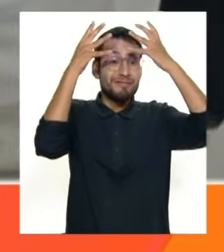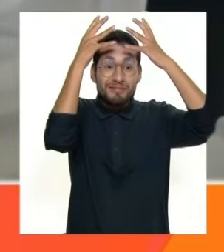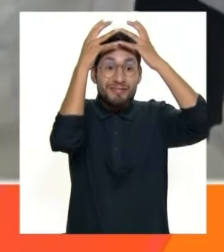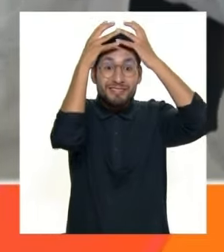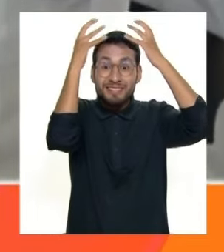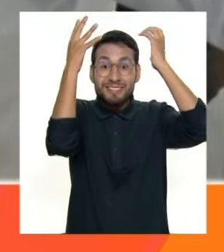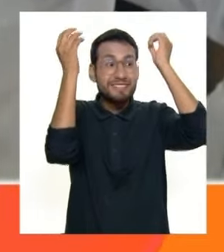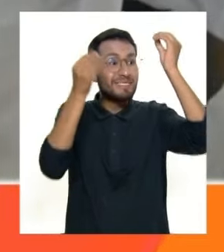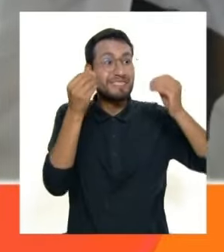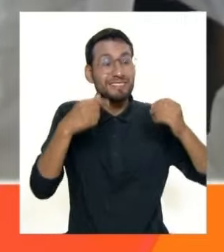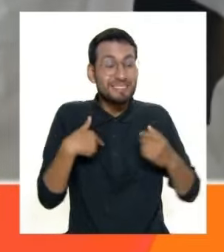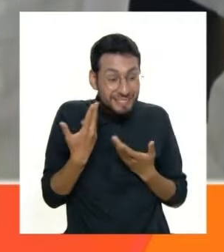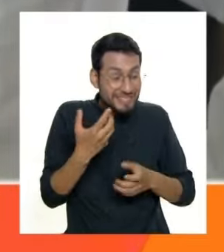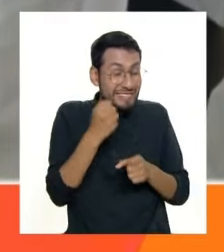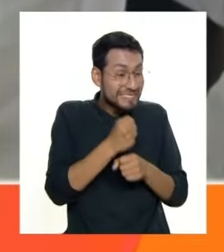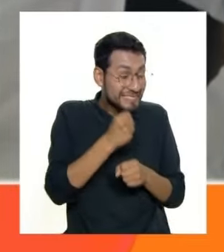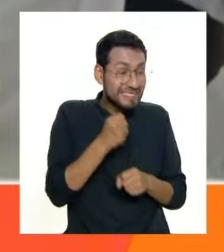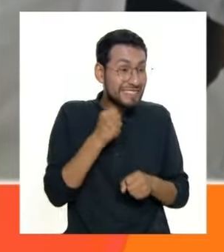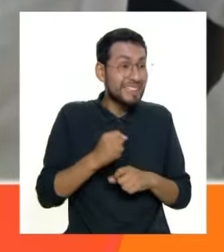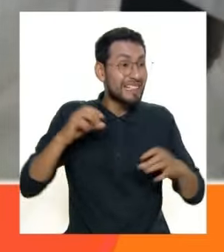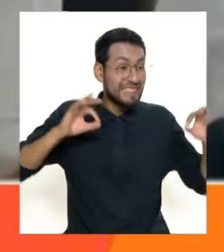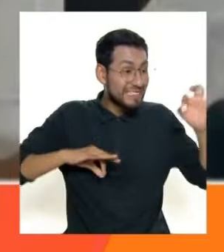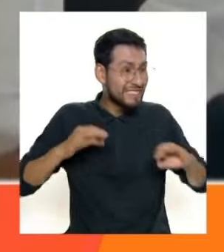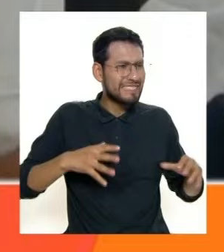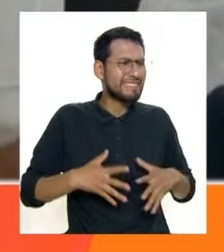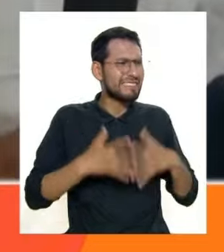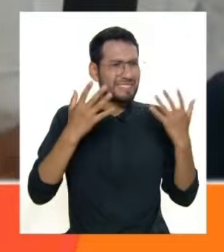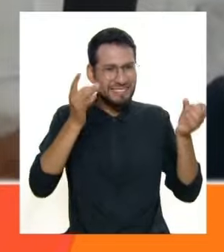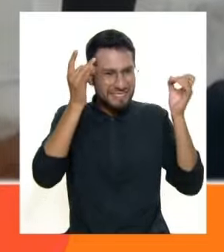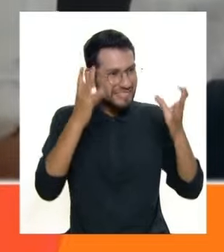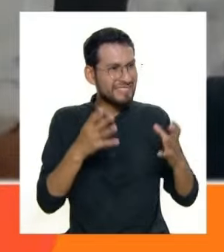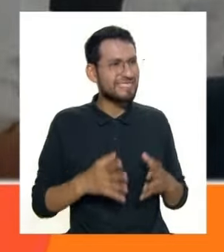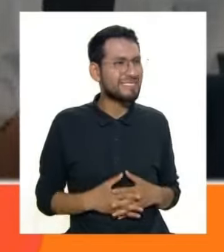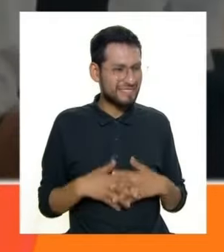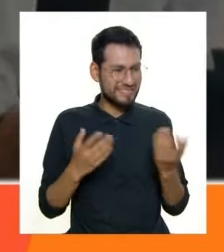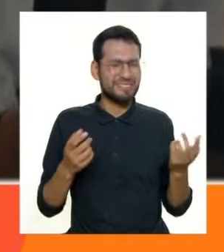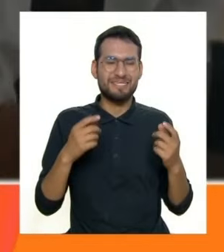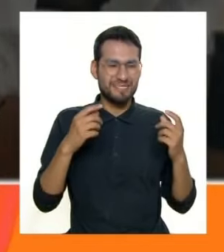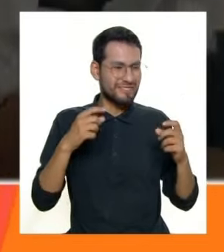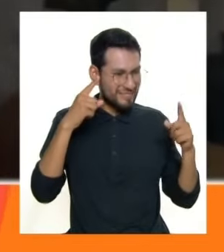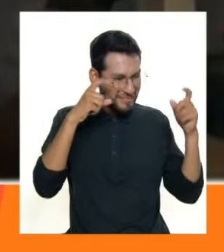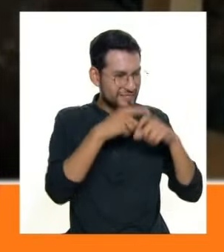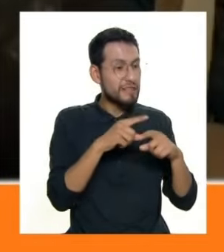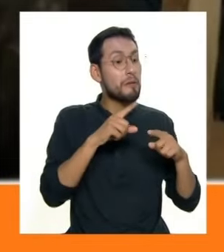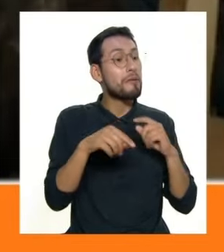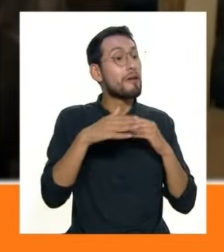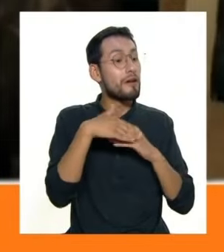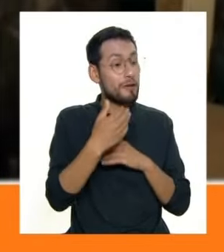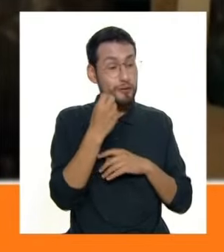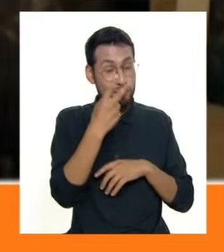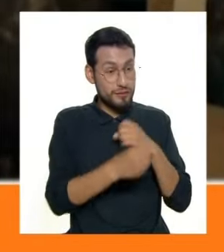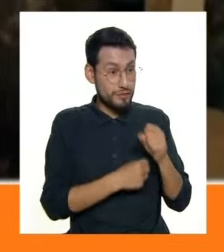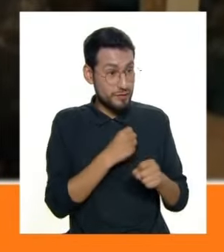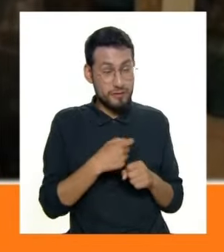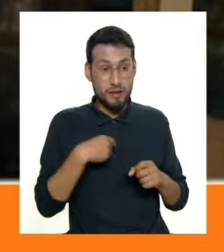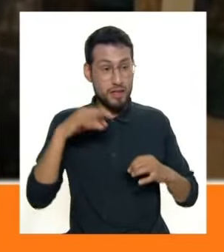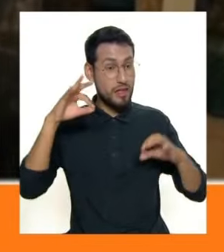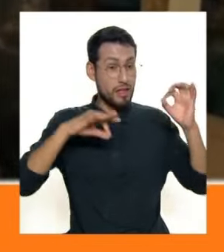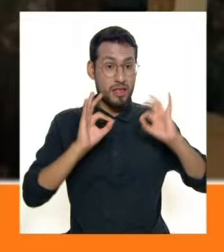me dedico a esto? ¿Por qué me dedico a esto si es tan terrible? Es tortuoso. Pero después de 12 años que no hago